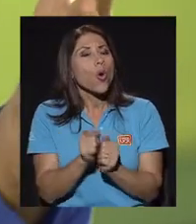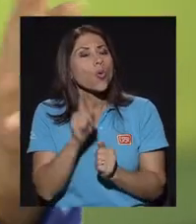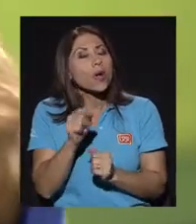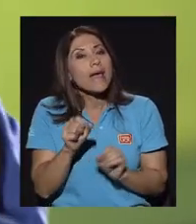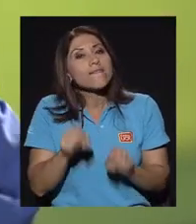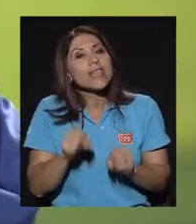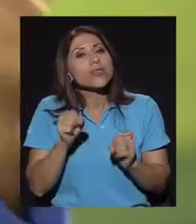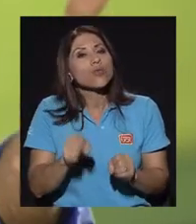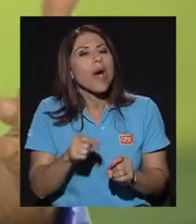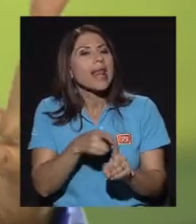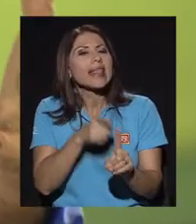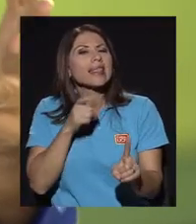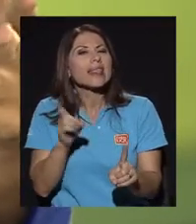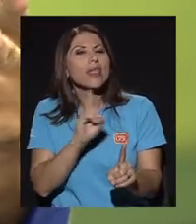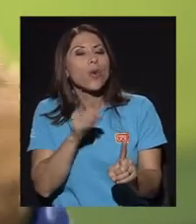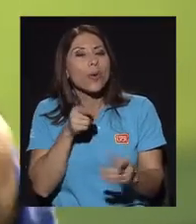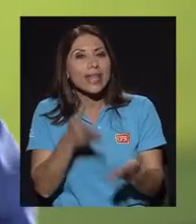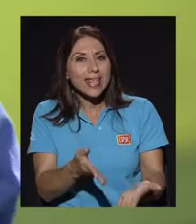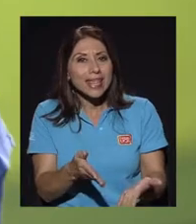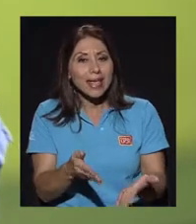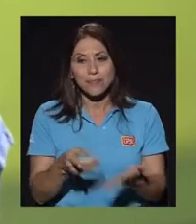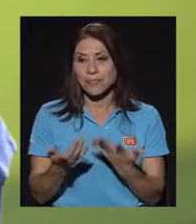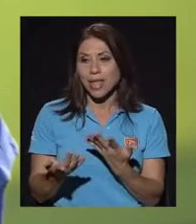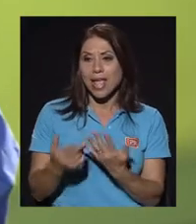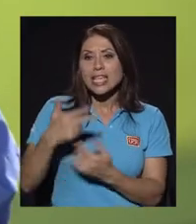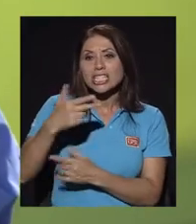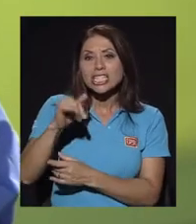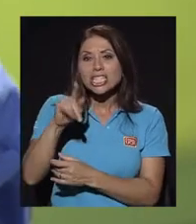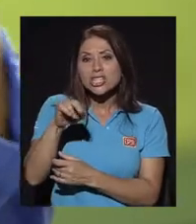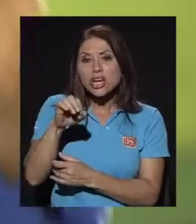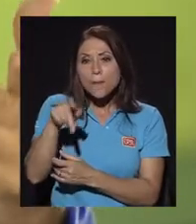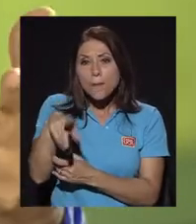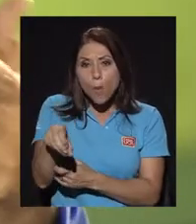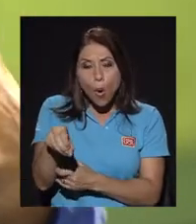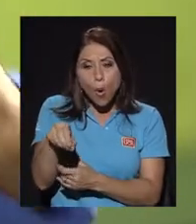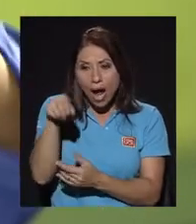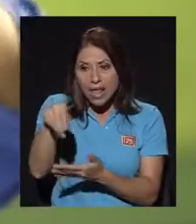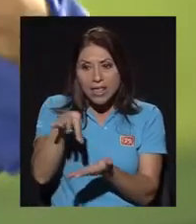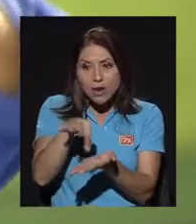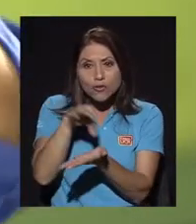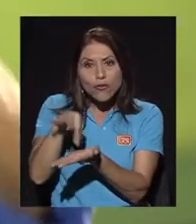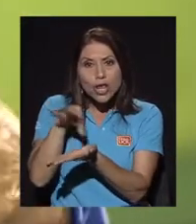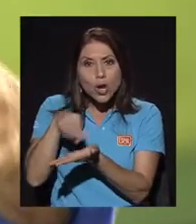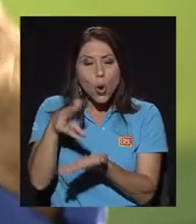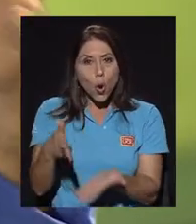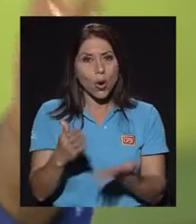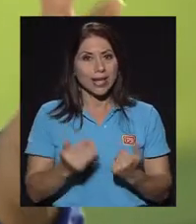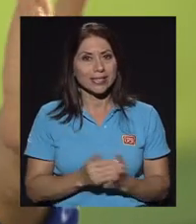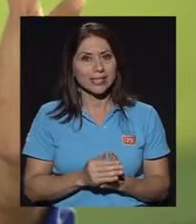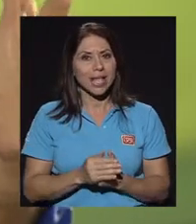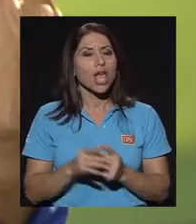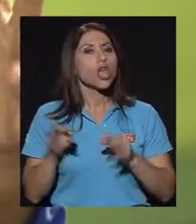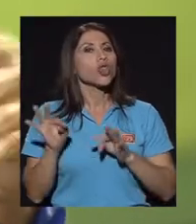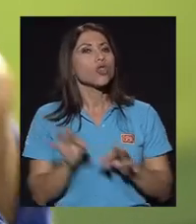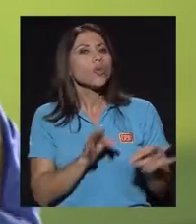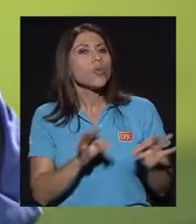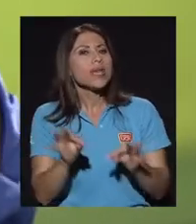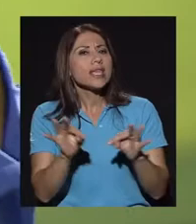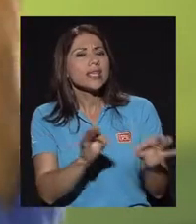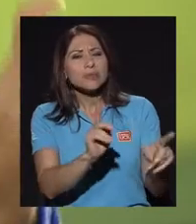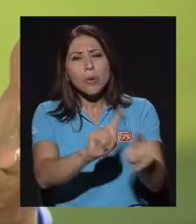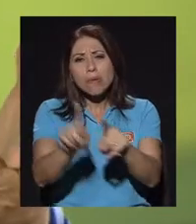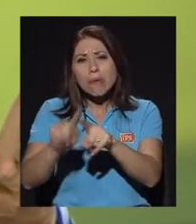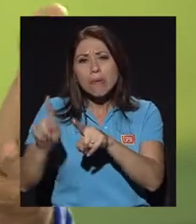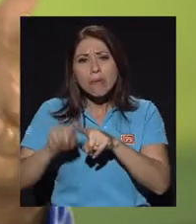de origen, los frijoles de Chirripó, el turismo de todos los tipos habidos y por haber,